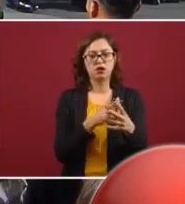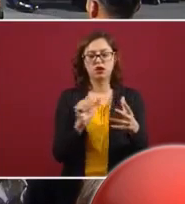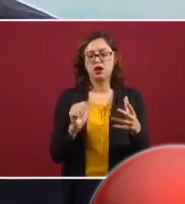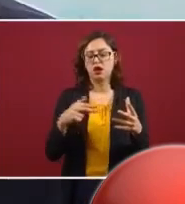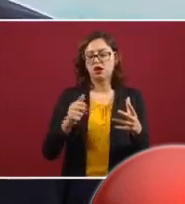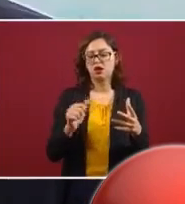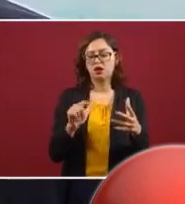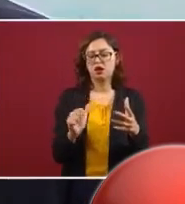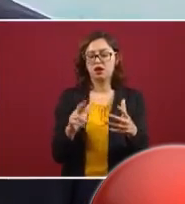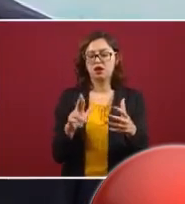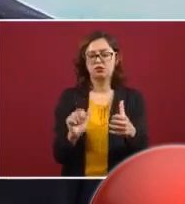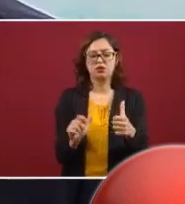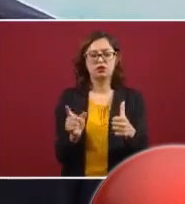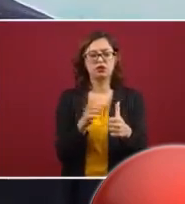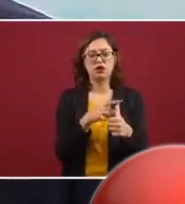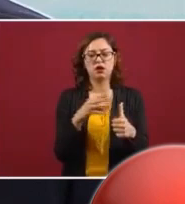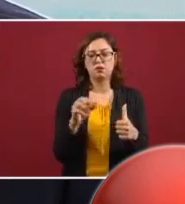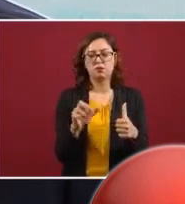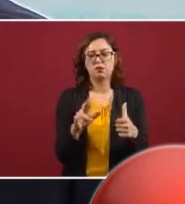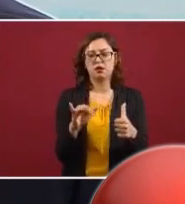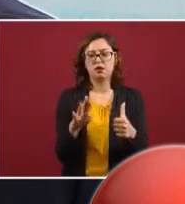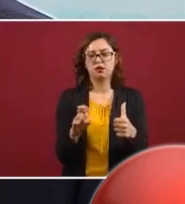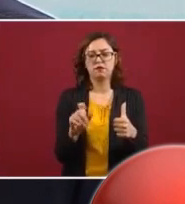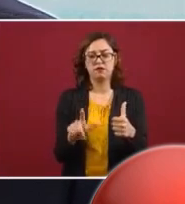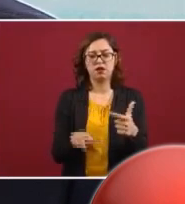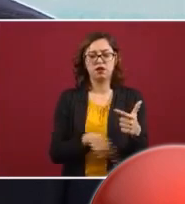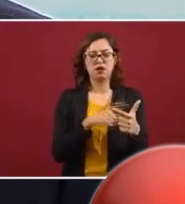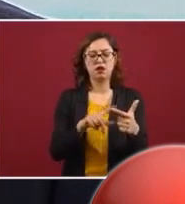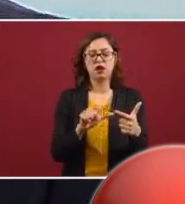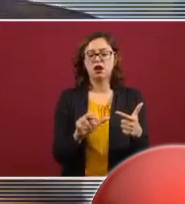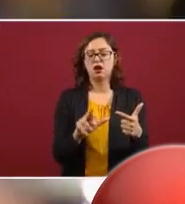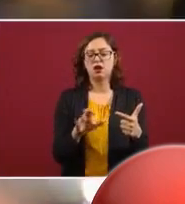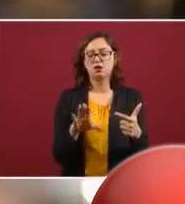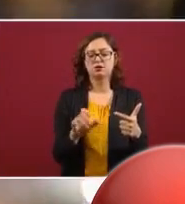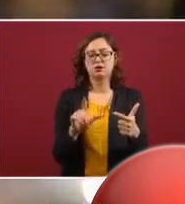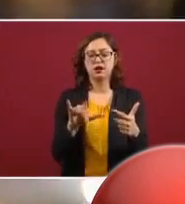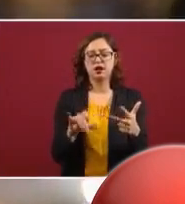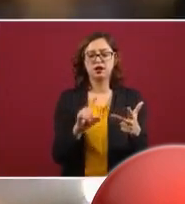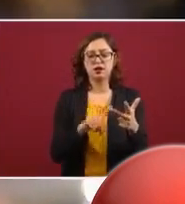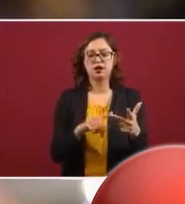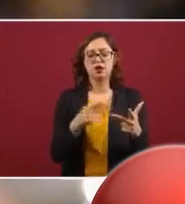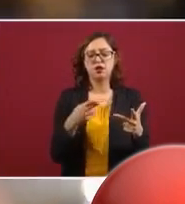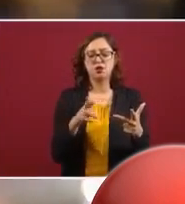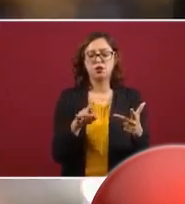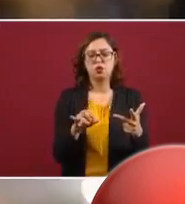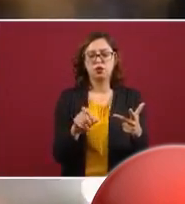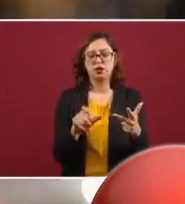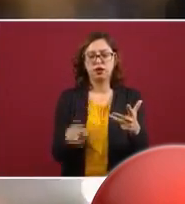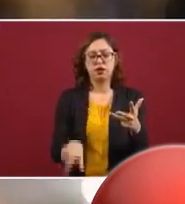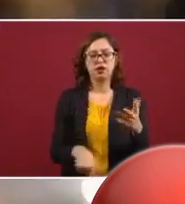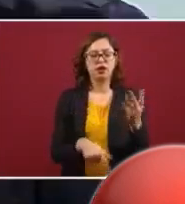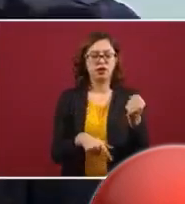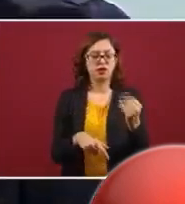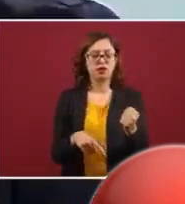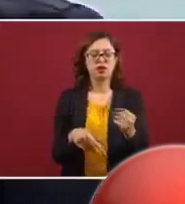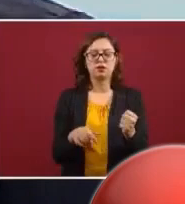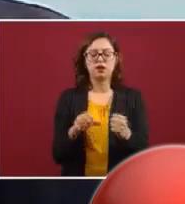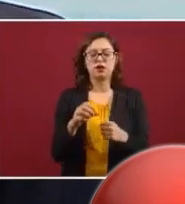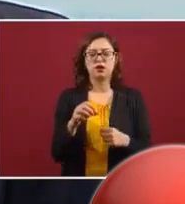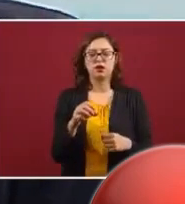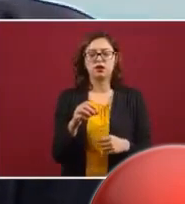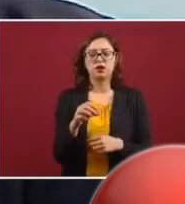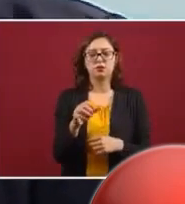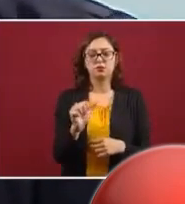Laura Salgado Lázaro, Maribel Vázquez Urcid, Araceli Vázquez González, Curiel Ocotlán Diego y Alma Magali Cosío Vázquez.